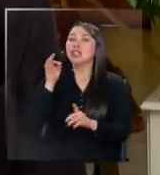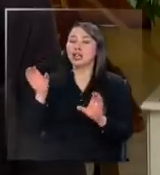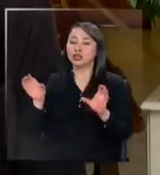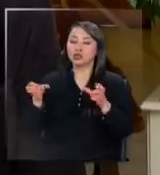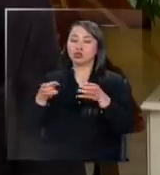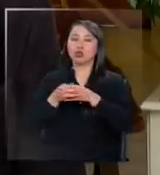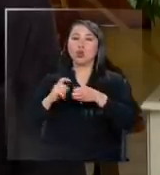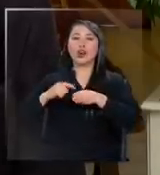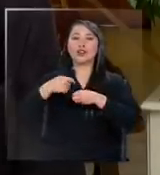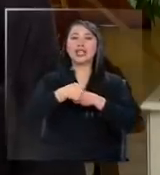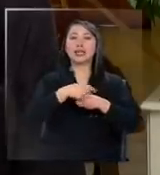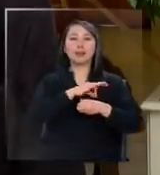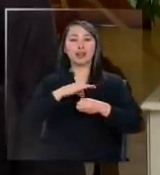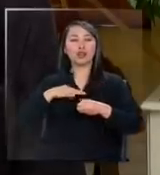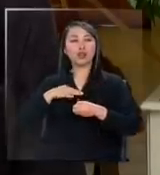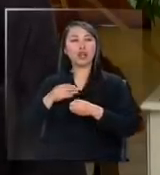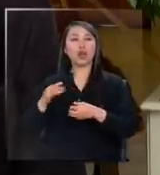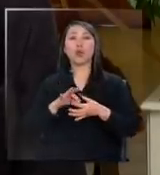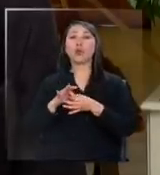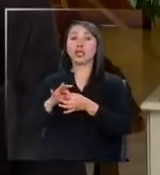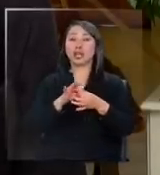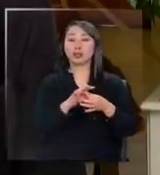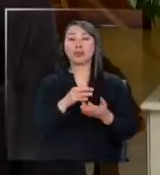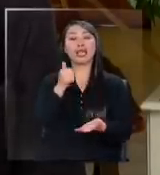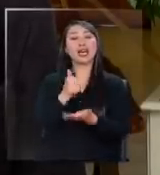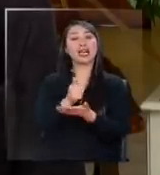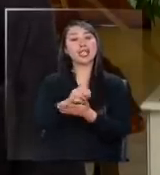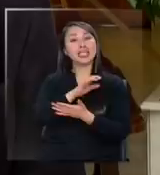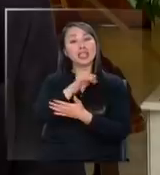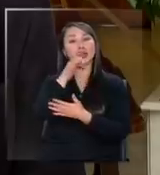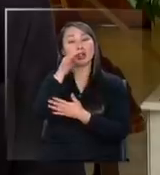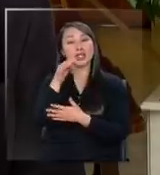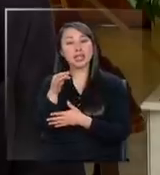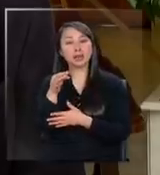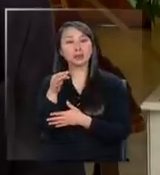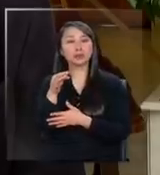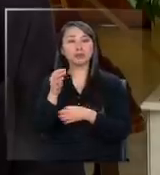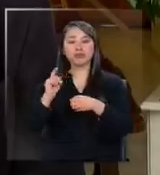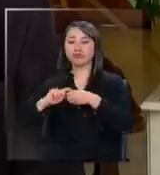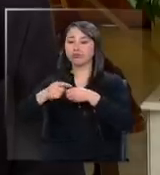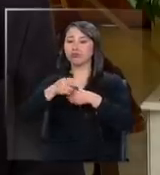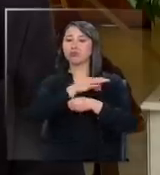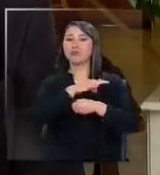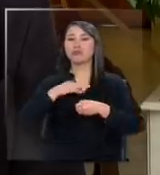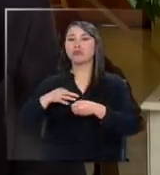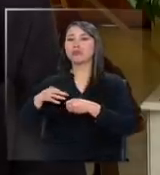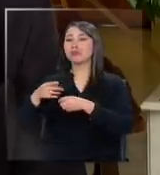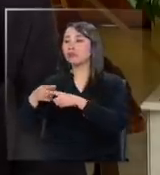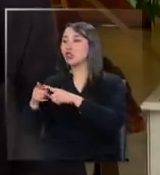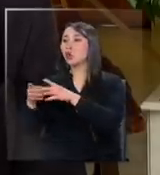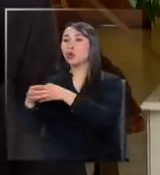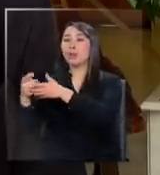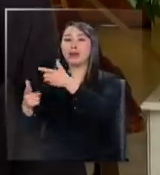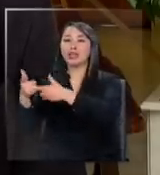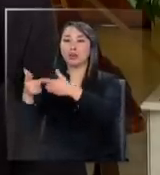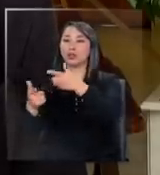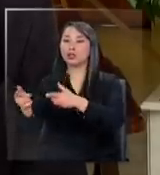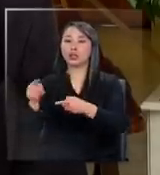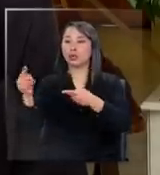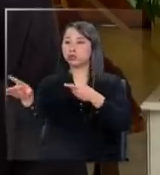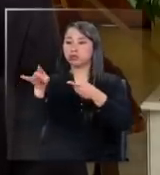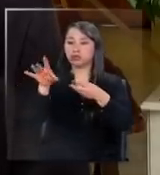de unidad. Lo decía incluso ayer el propio alcalde de Santiago, digamos, un gabinete con gente de todo el espectro político. ¿Usted cree eso